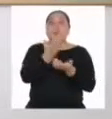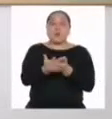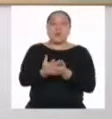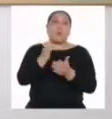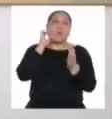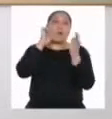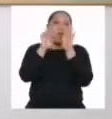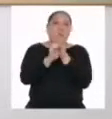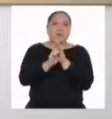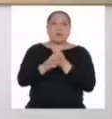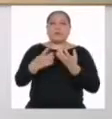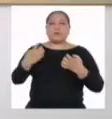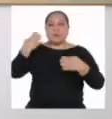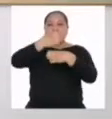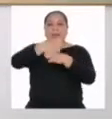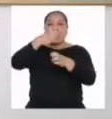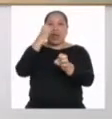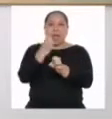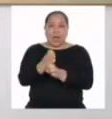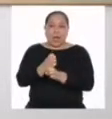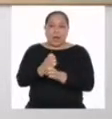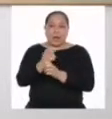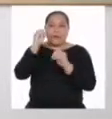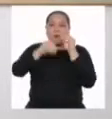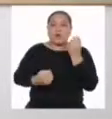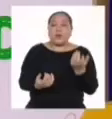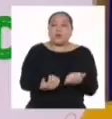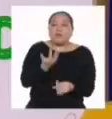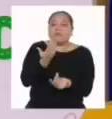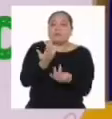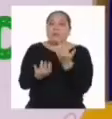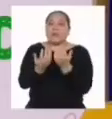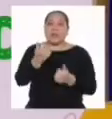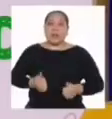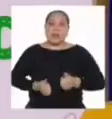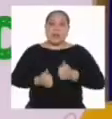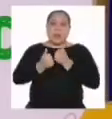decir, crear y cultivar vida en nuestros hogares.